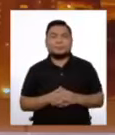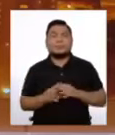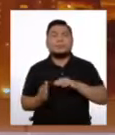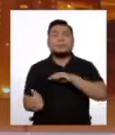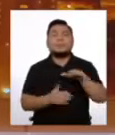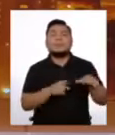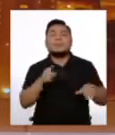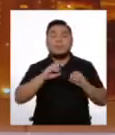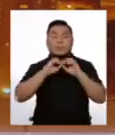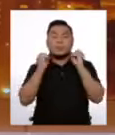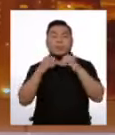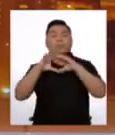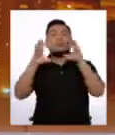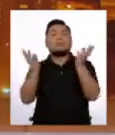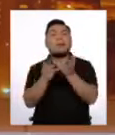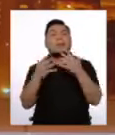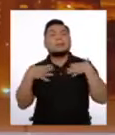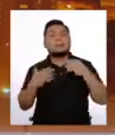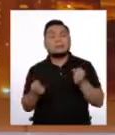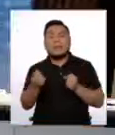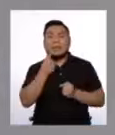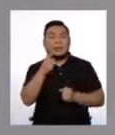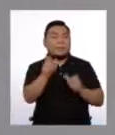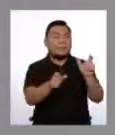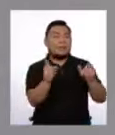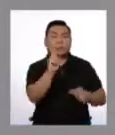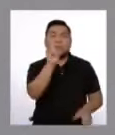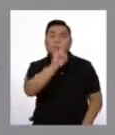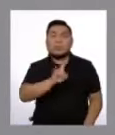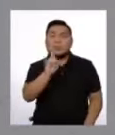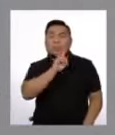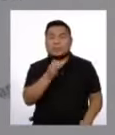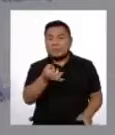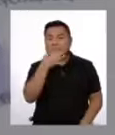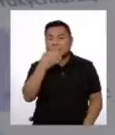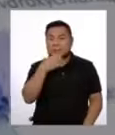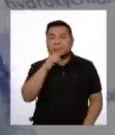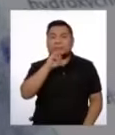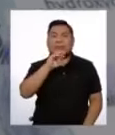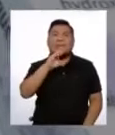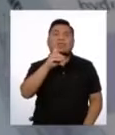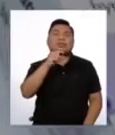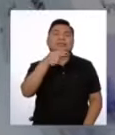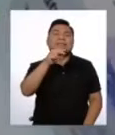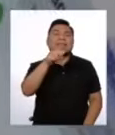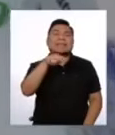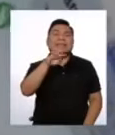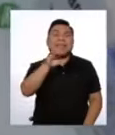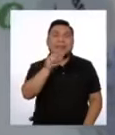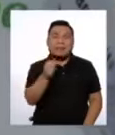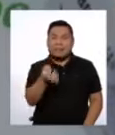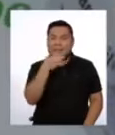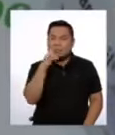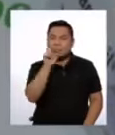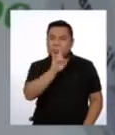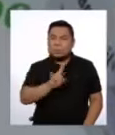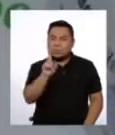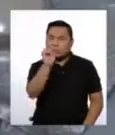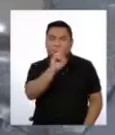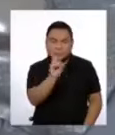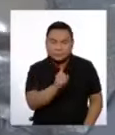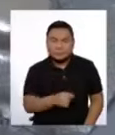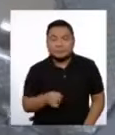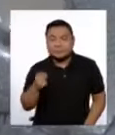La Organización Mundial de la Salud reiteró que la gente no debería usar hidroxicloroquina para evitar contagiarse del nuevo coronavirus. El director